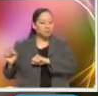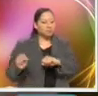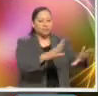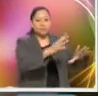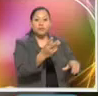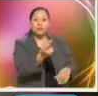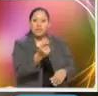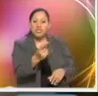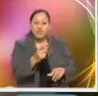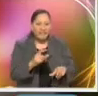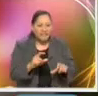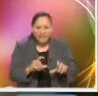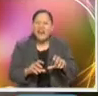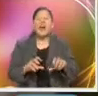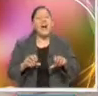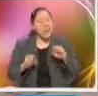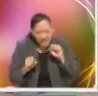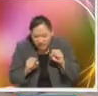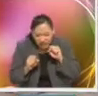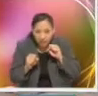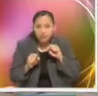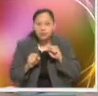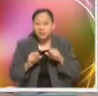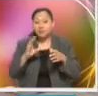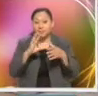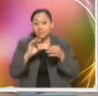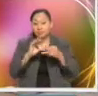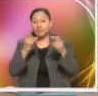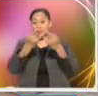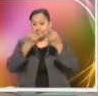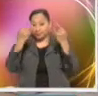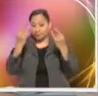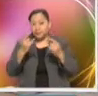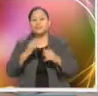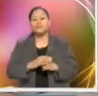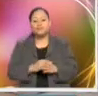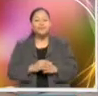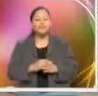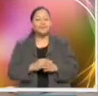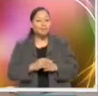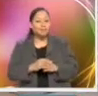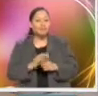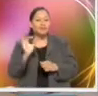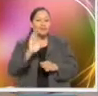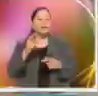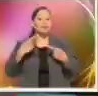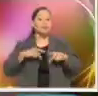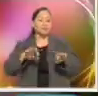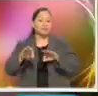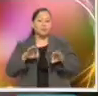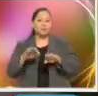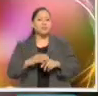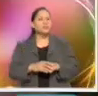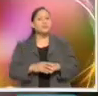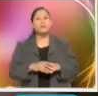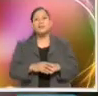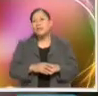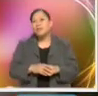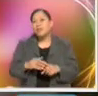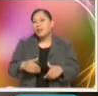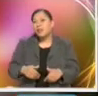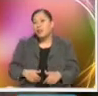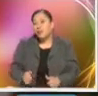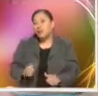de perros furiosos que tenía. Cuenta también la leyenda que si alguno de sus peones le decía: tengo un poquito de